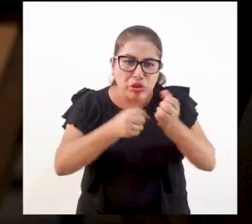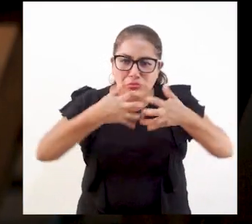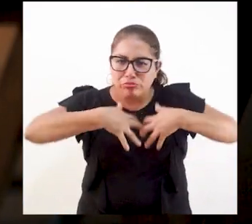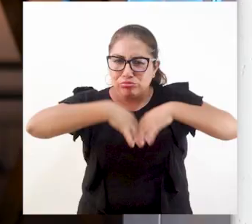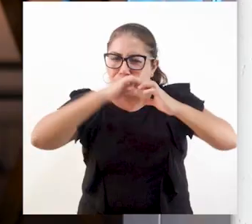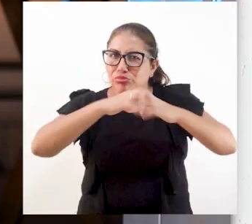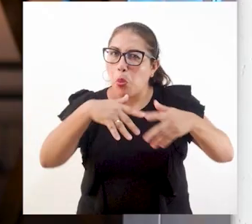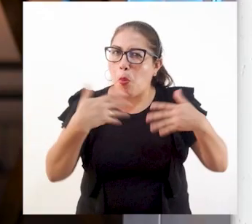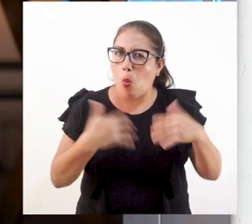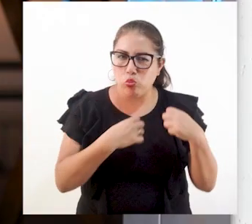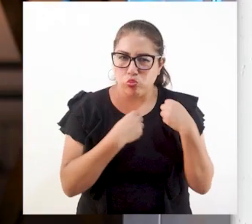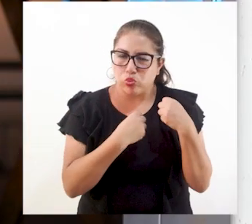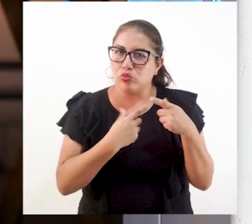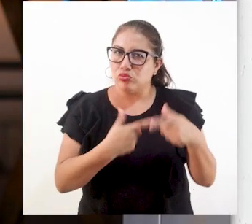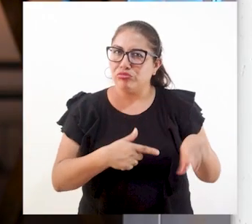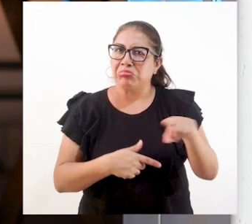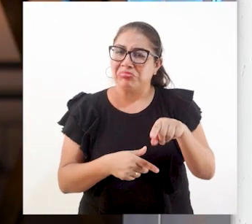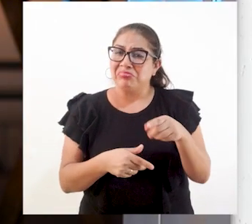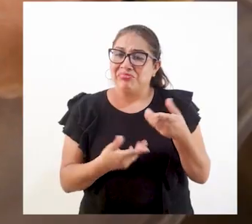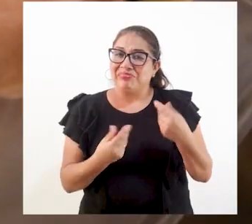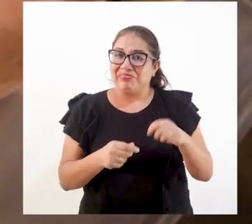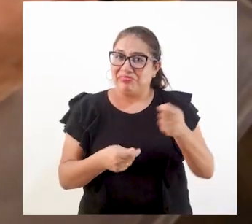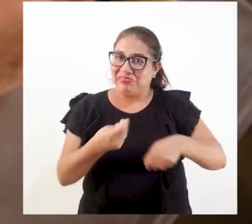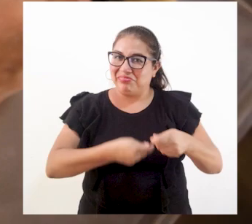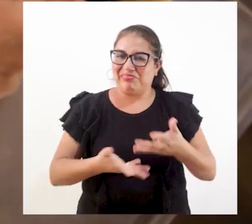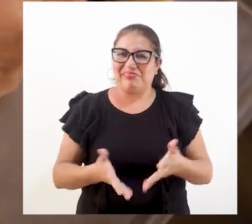realizan en el proceso del pan de Pepes, ¿no?